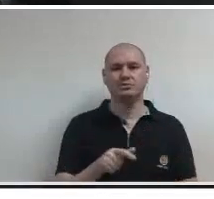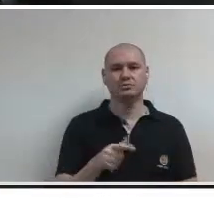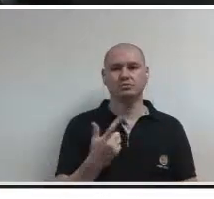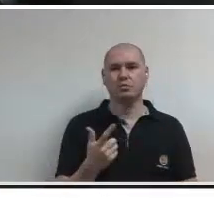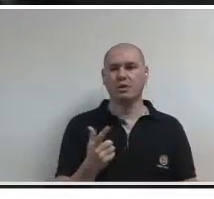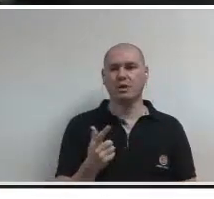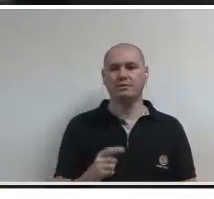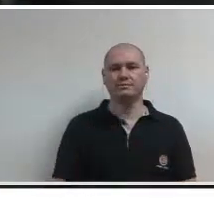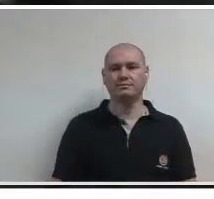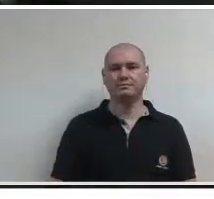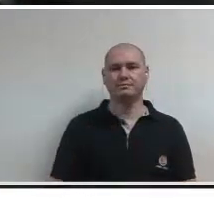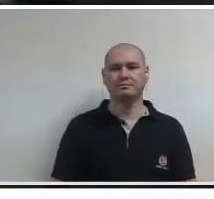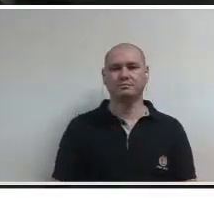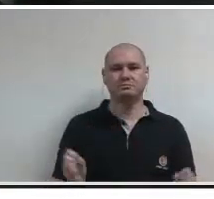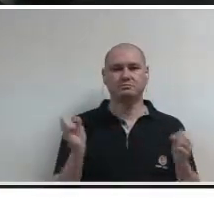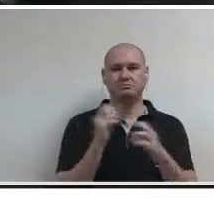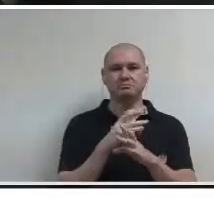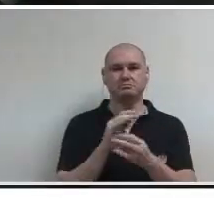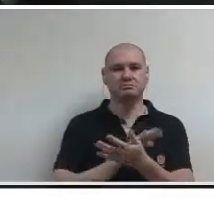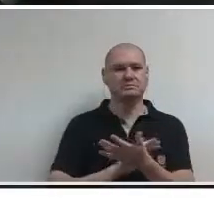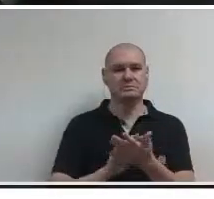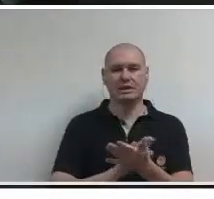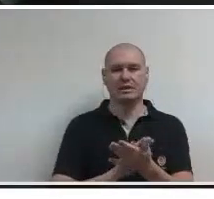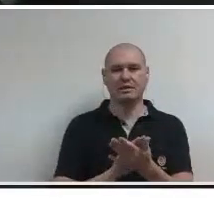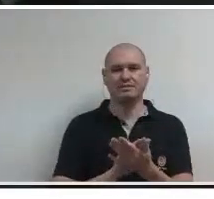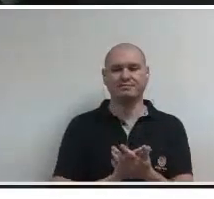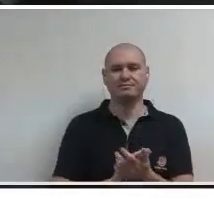Coabajina, ya chupé.